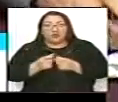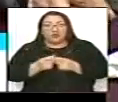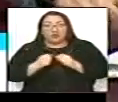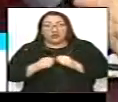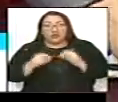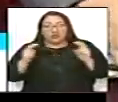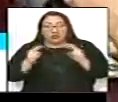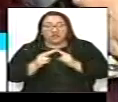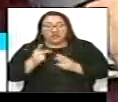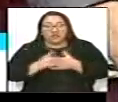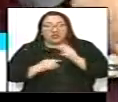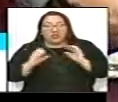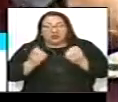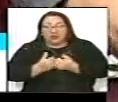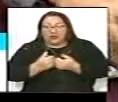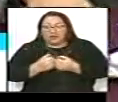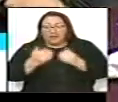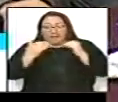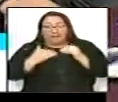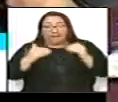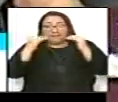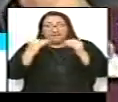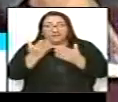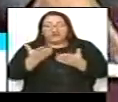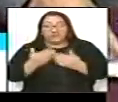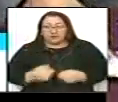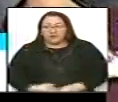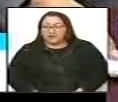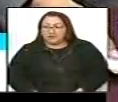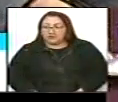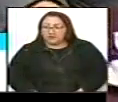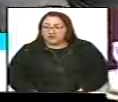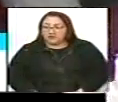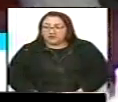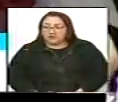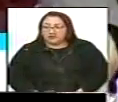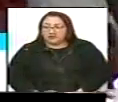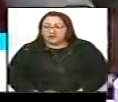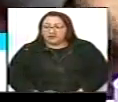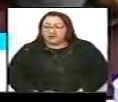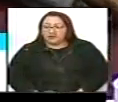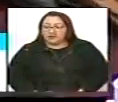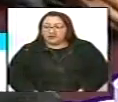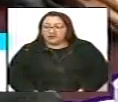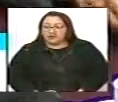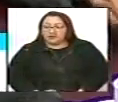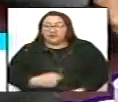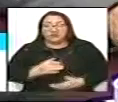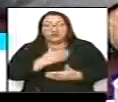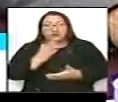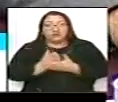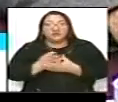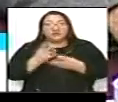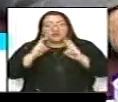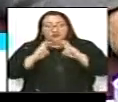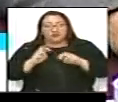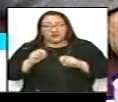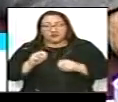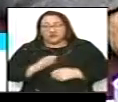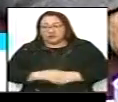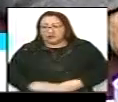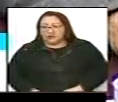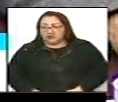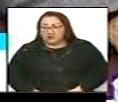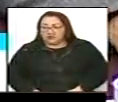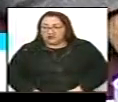encuentre para que el Congreso esté a la altura de la exigencia del país de que estos hechos gravísimos sean investigados. No es solo